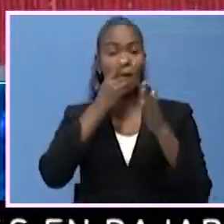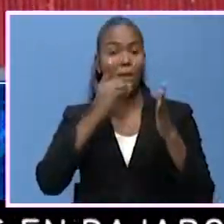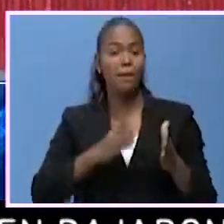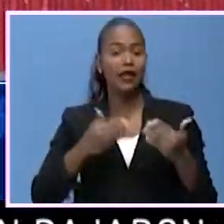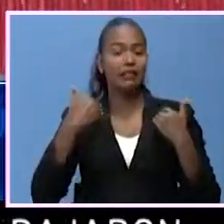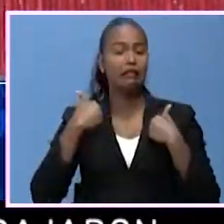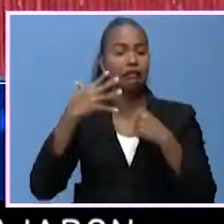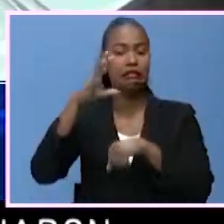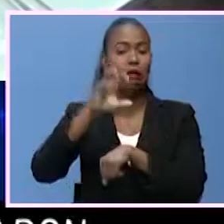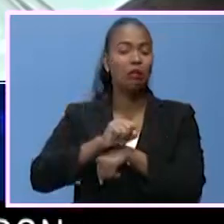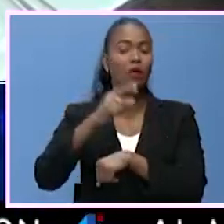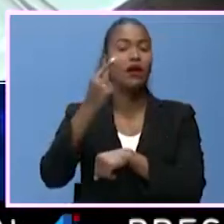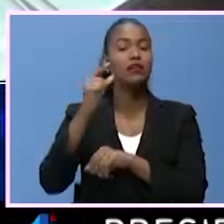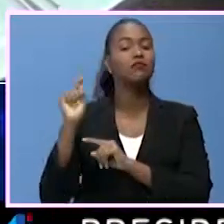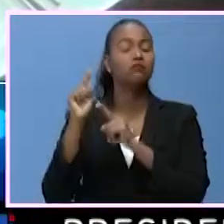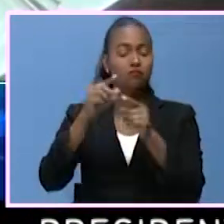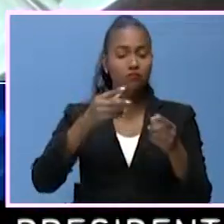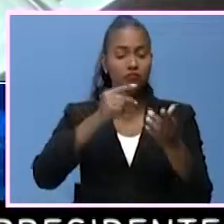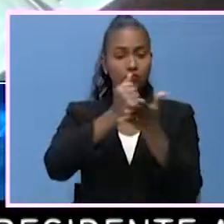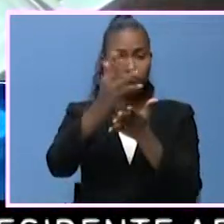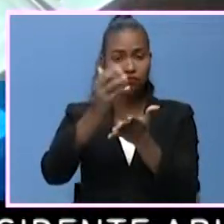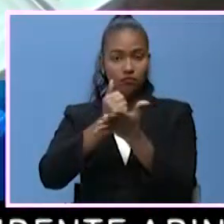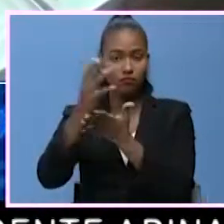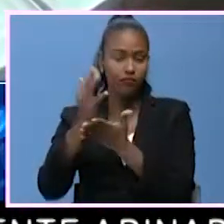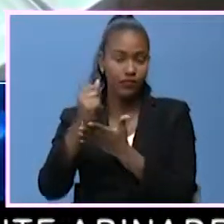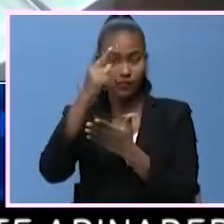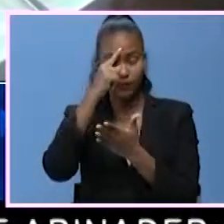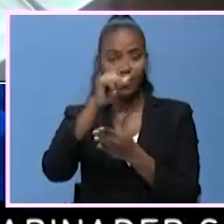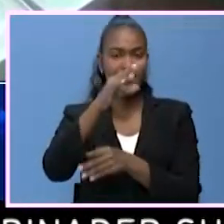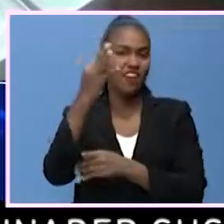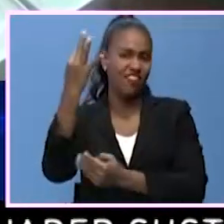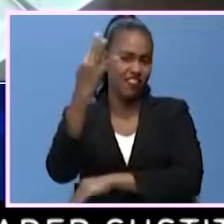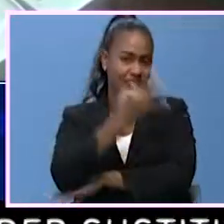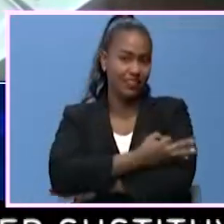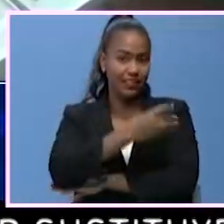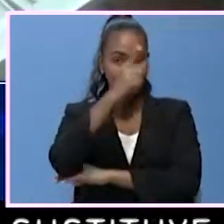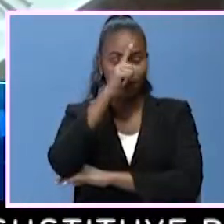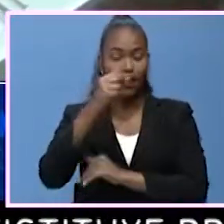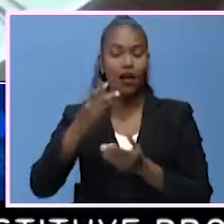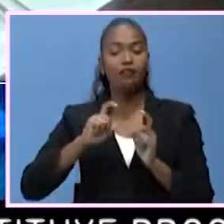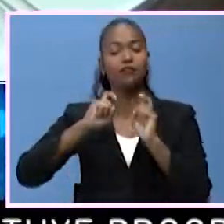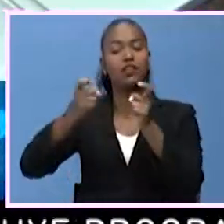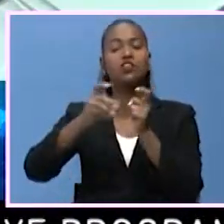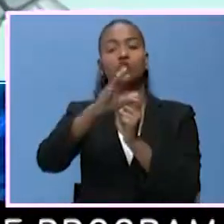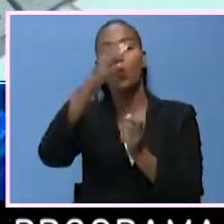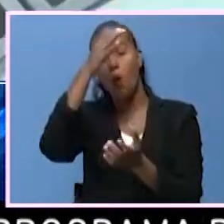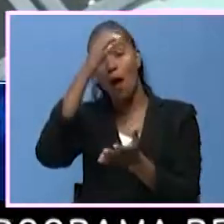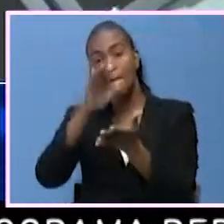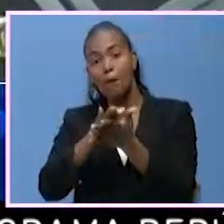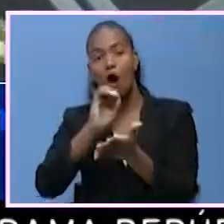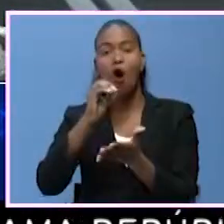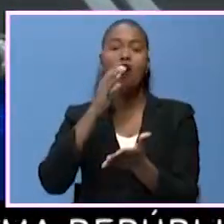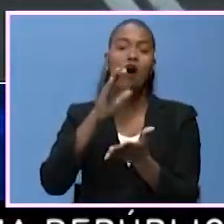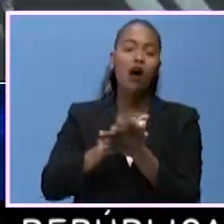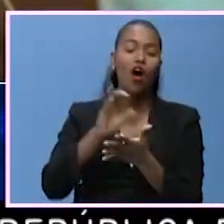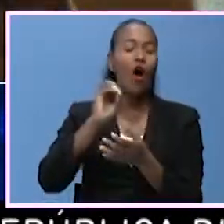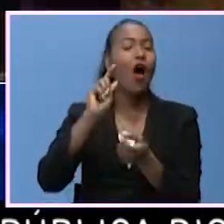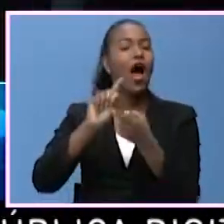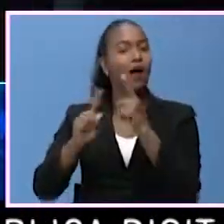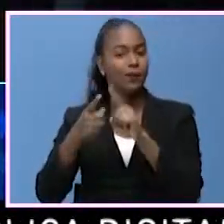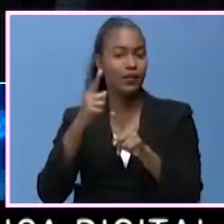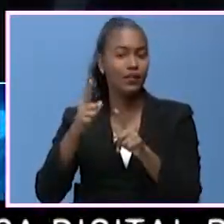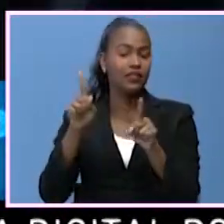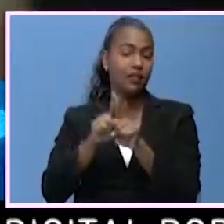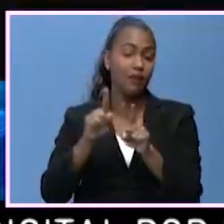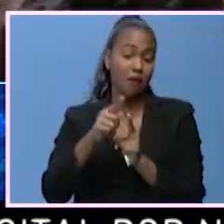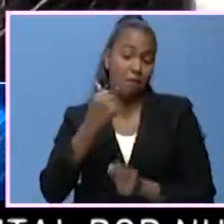la costumbre de hacer compras de objetos alusivos a esta fecha para obsequiarlos a sus parejas, amigos y en la mayoría de los casos